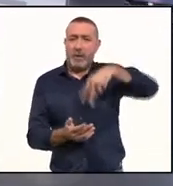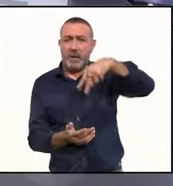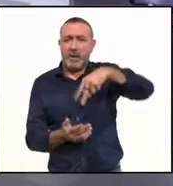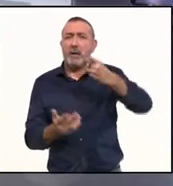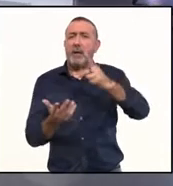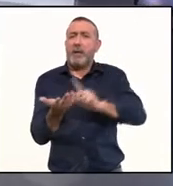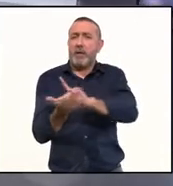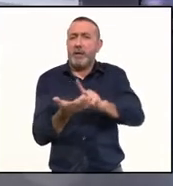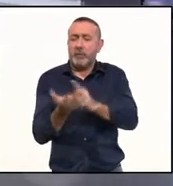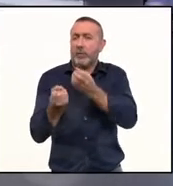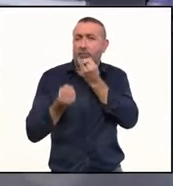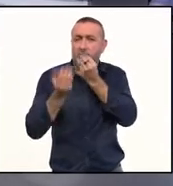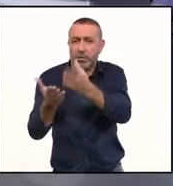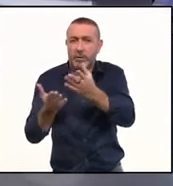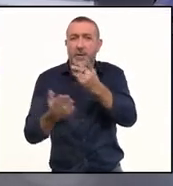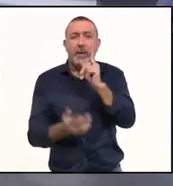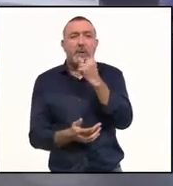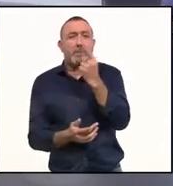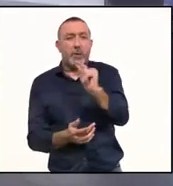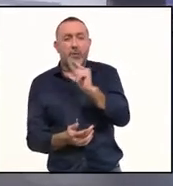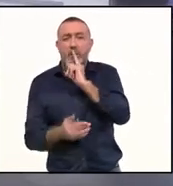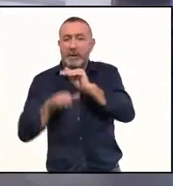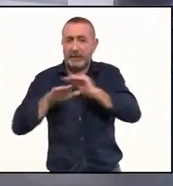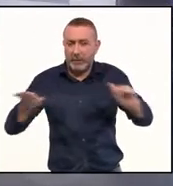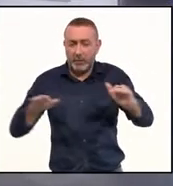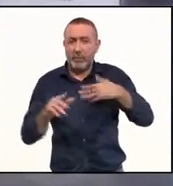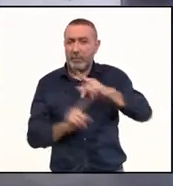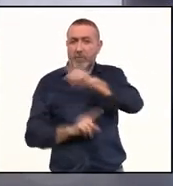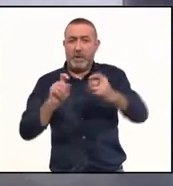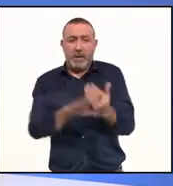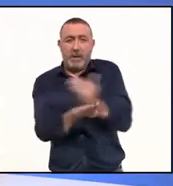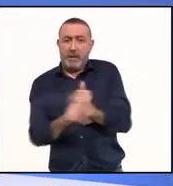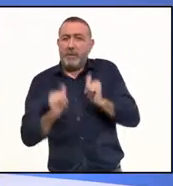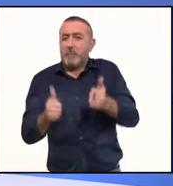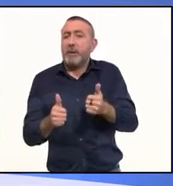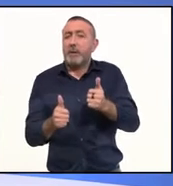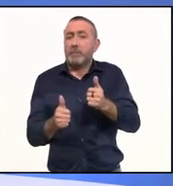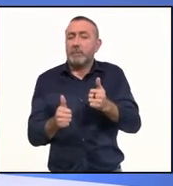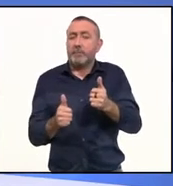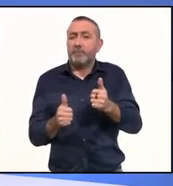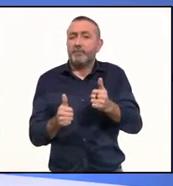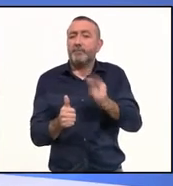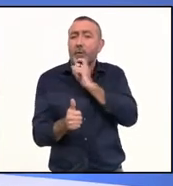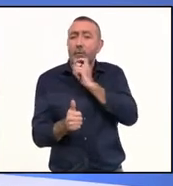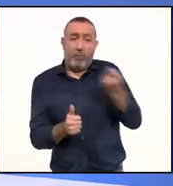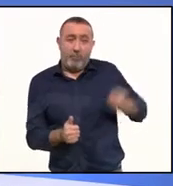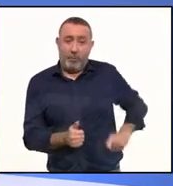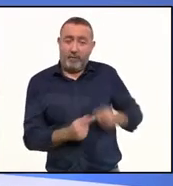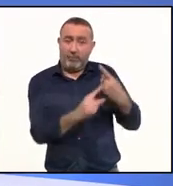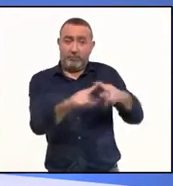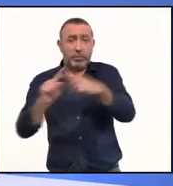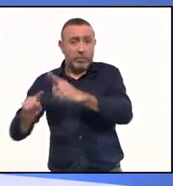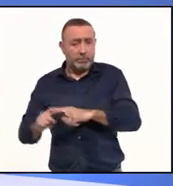interpretaciones de discursos de minutos de silencio y os preguntaba antes de empezar como profesionales como vosotros